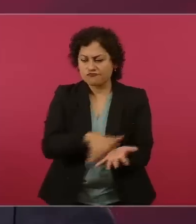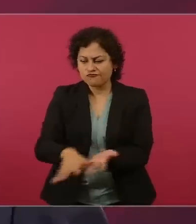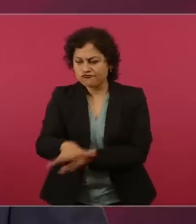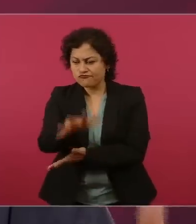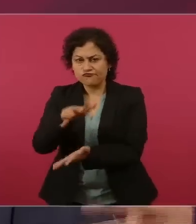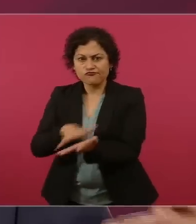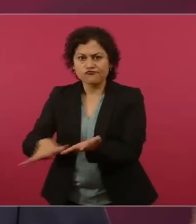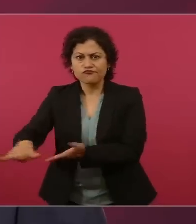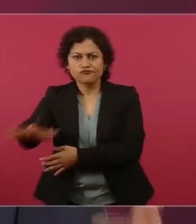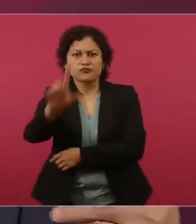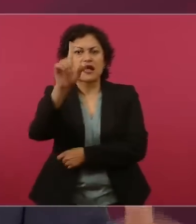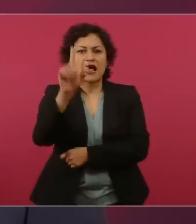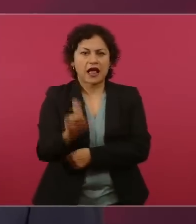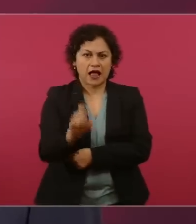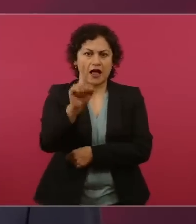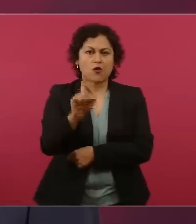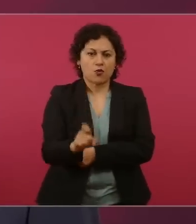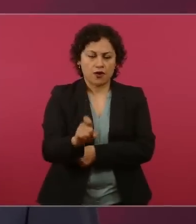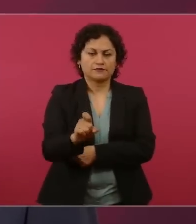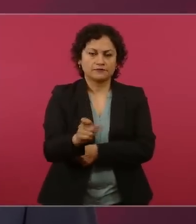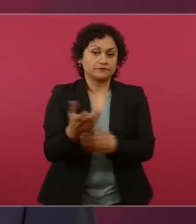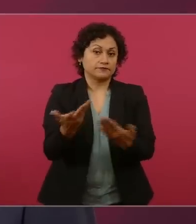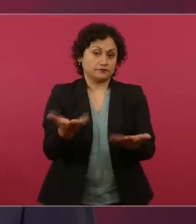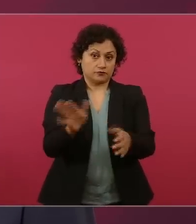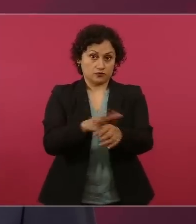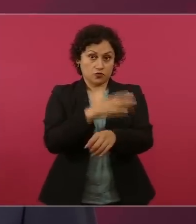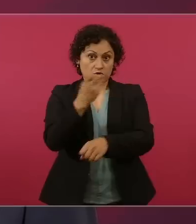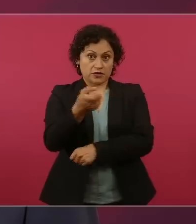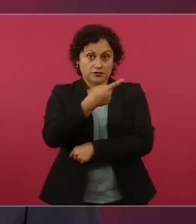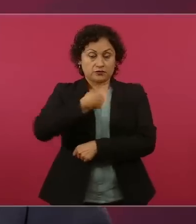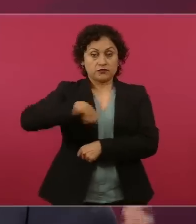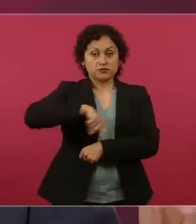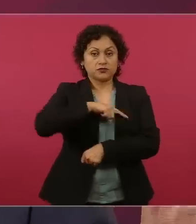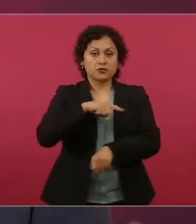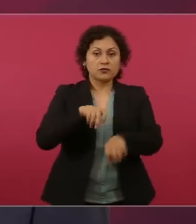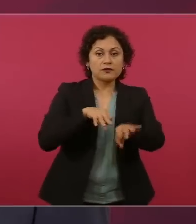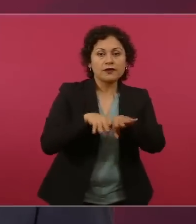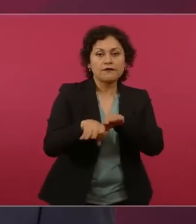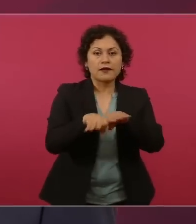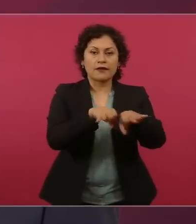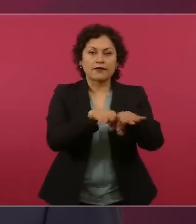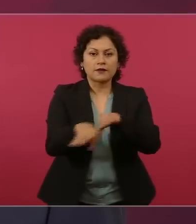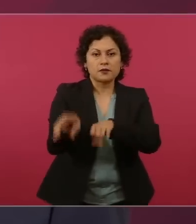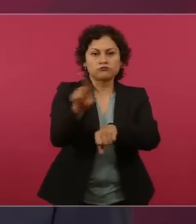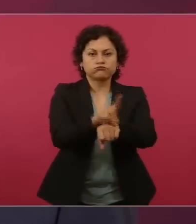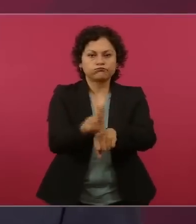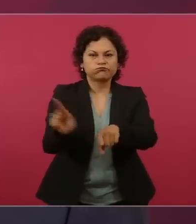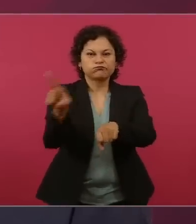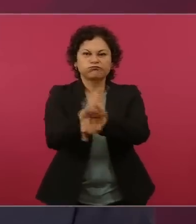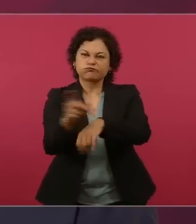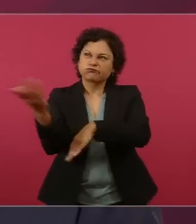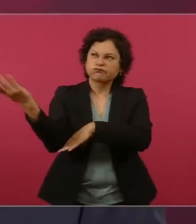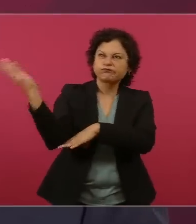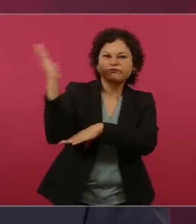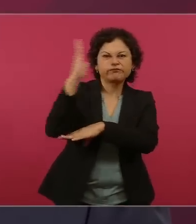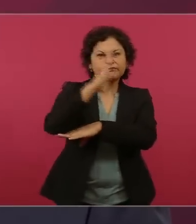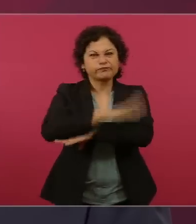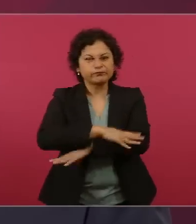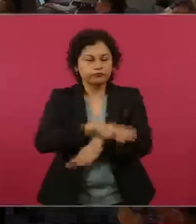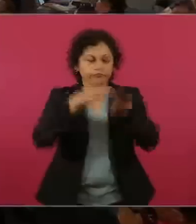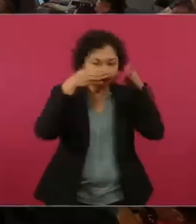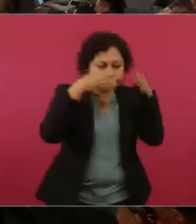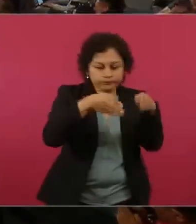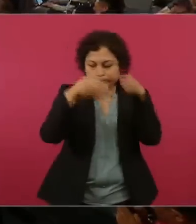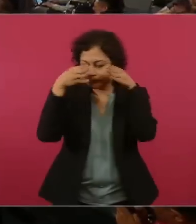trabajando día y noche en todas estas obras. De modo